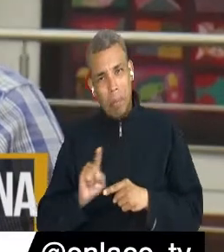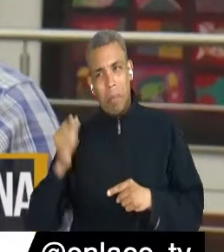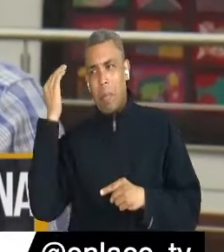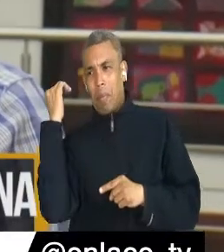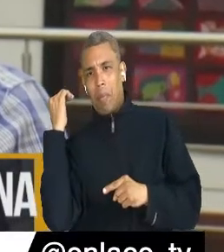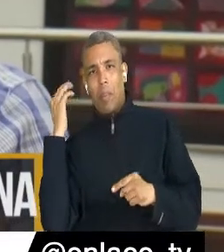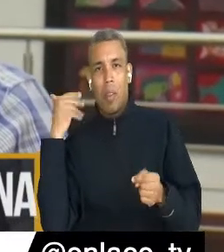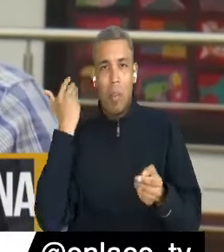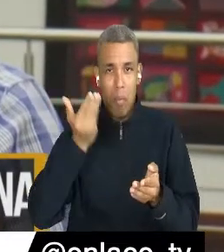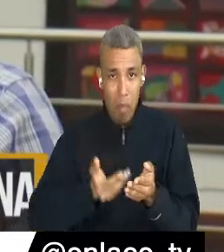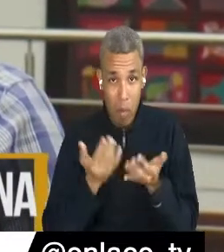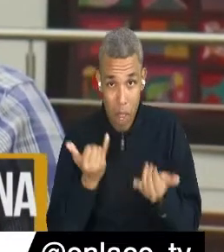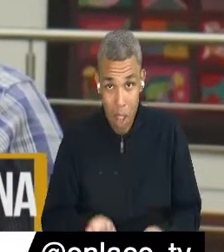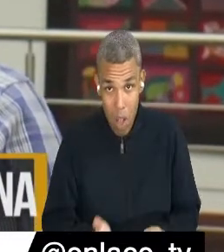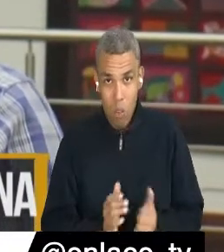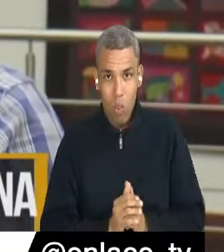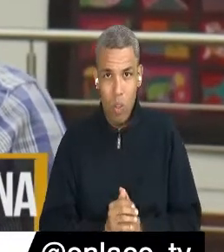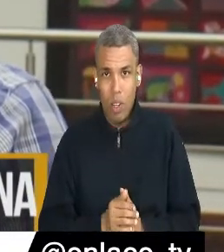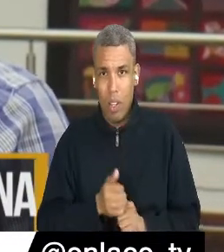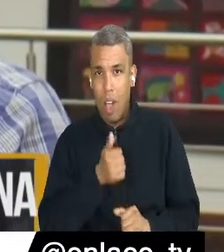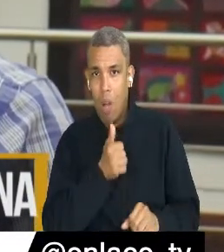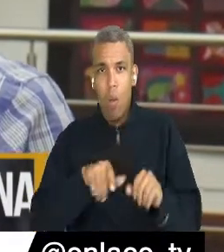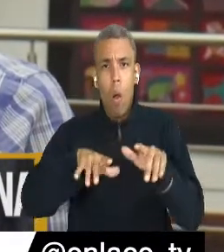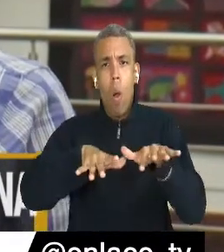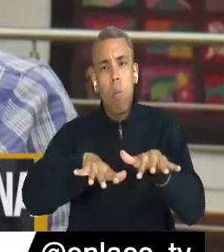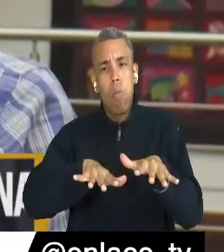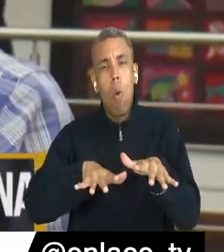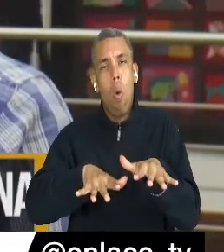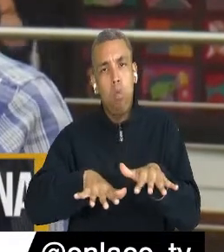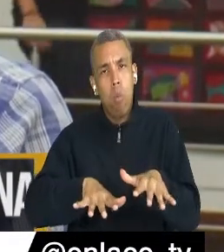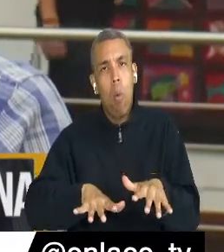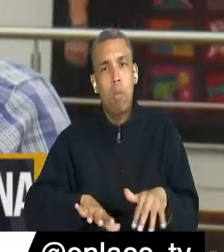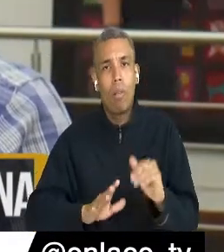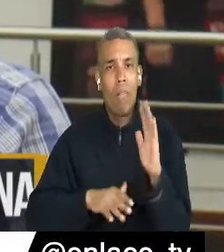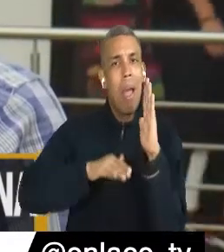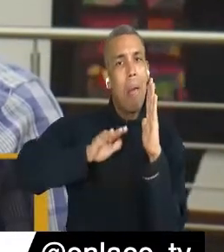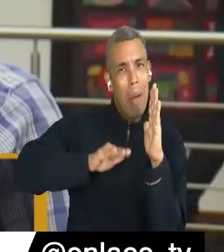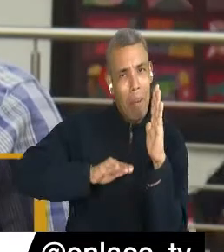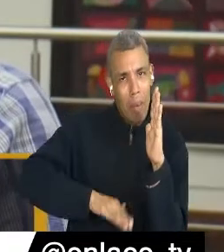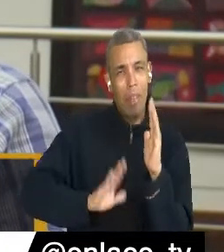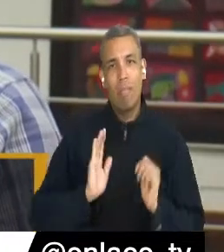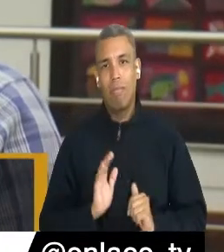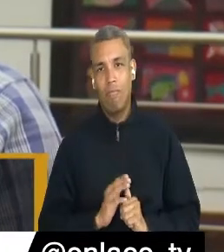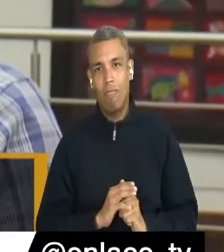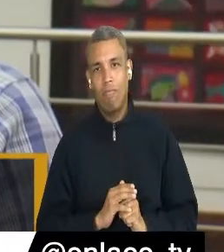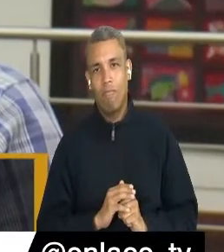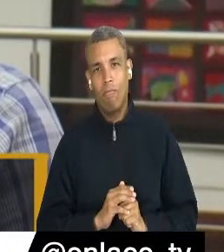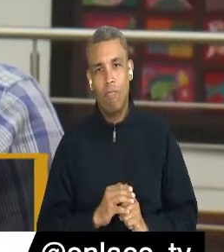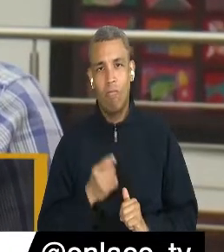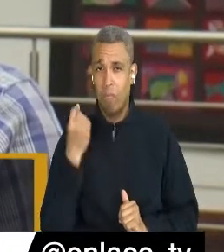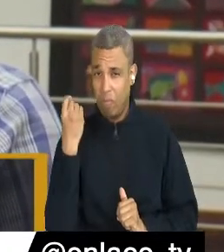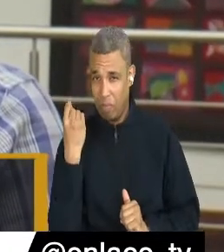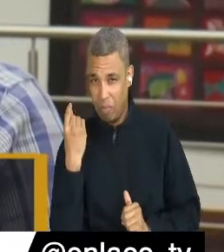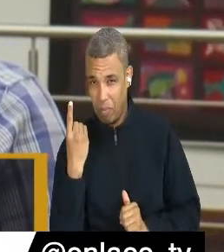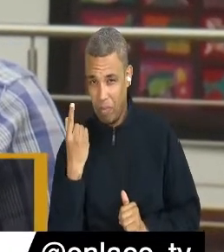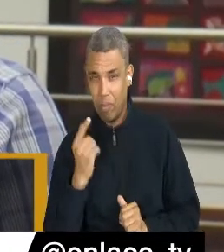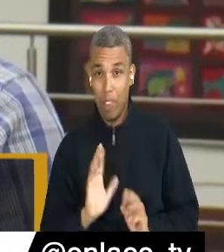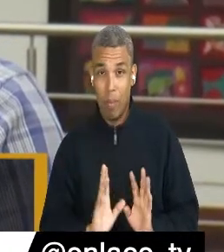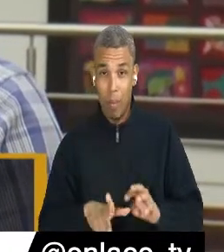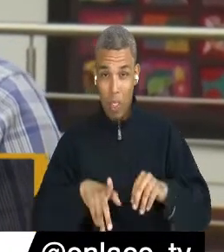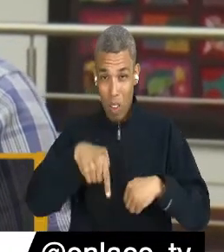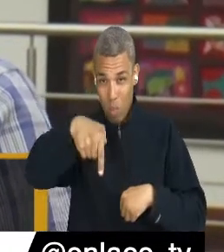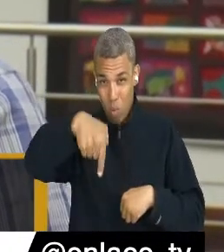hoy, vemos cómo su tendencia ha sido a la baja. Entonces, estamos analizando si hoy